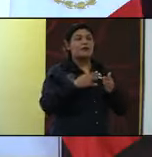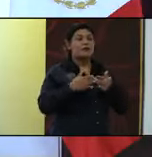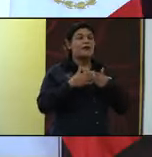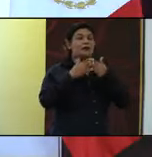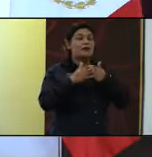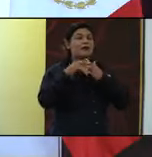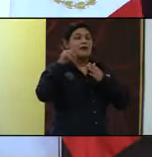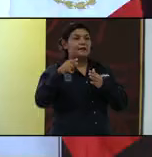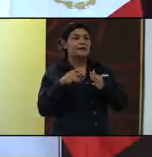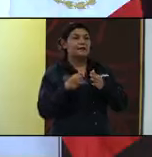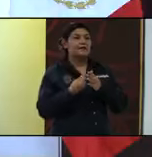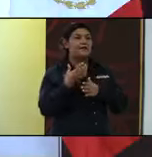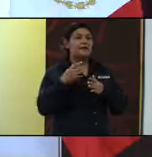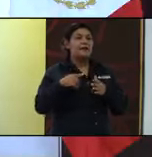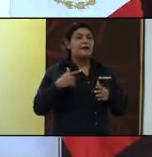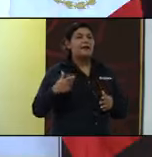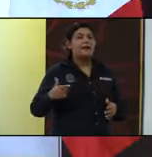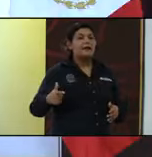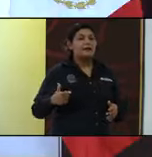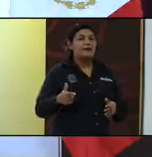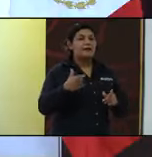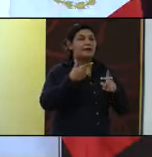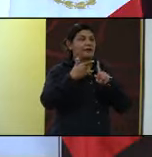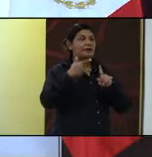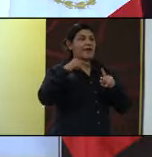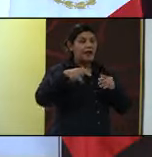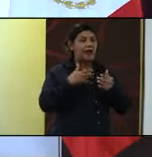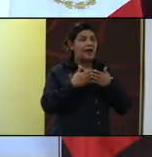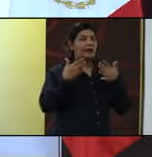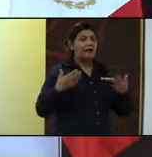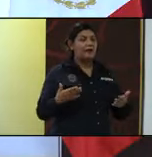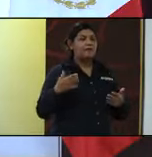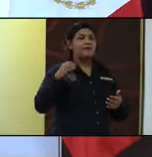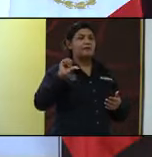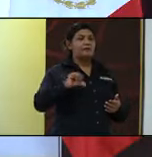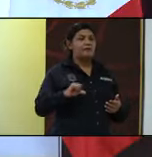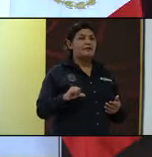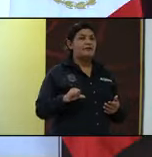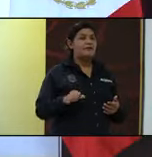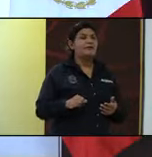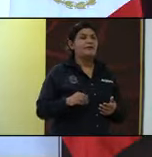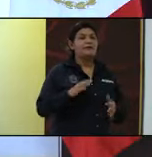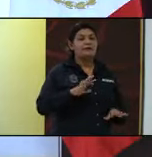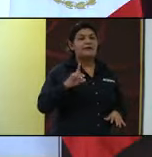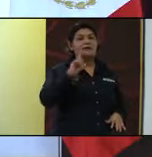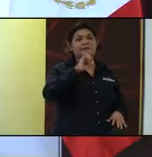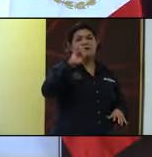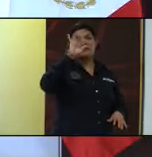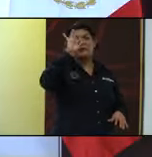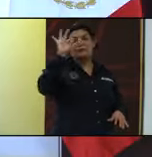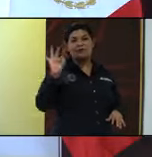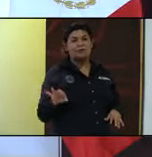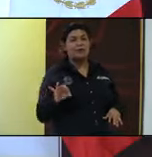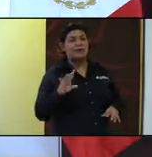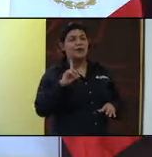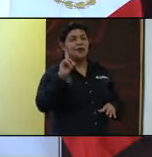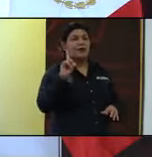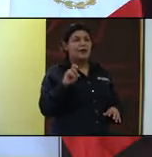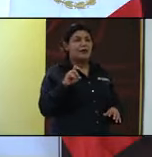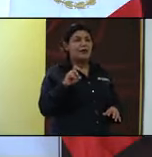se va a desincorporar la planta Laguna de la Puerta, y ahora con esto vamos a tener la 100% del suministro del